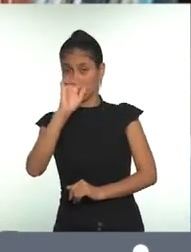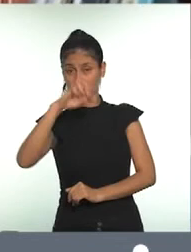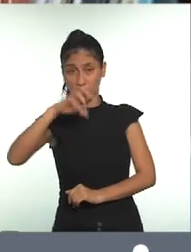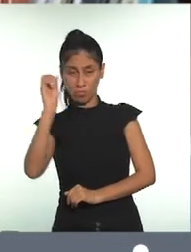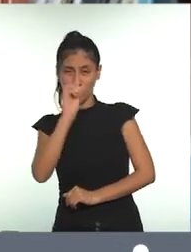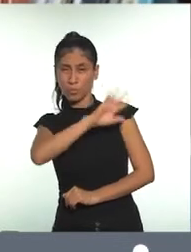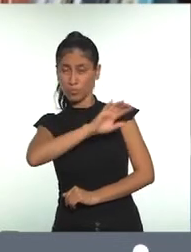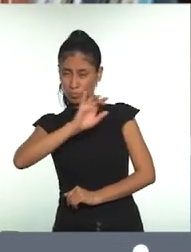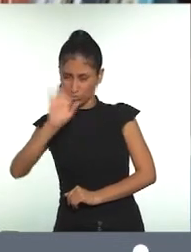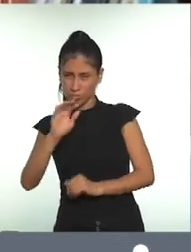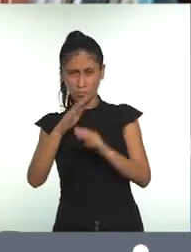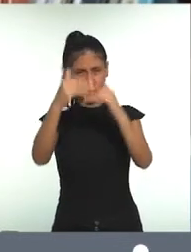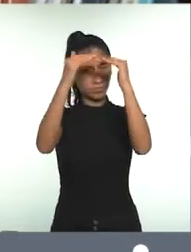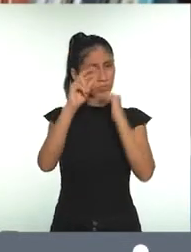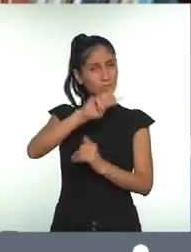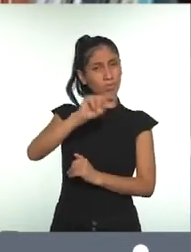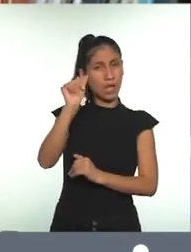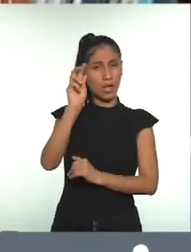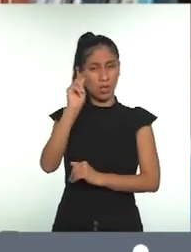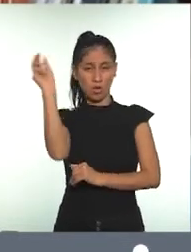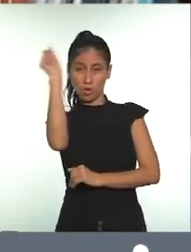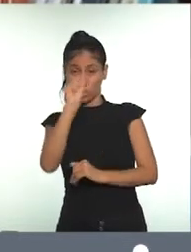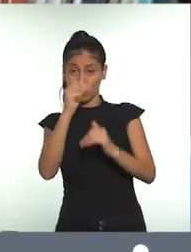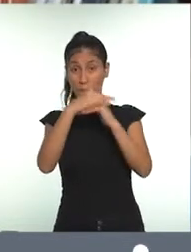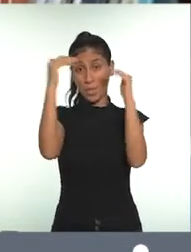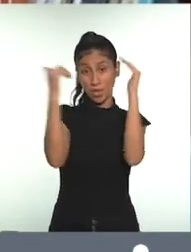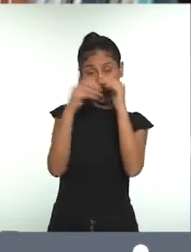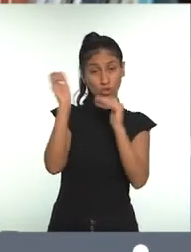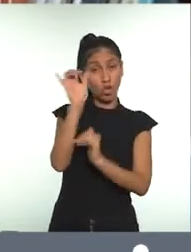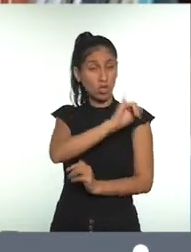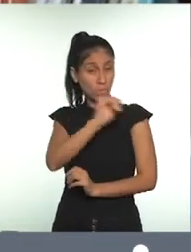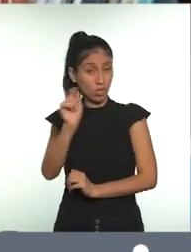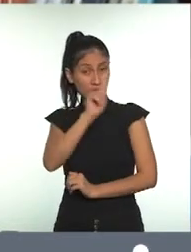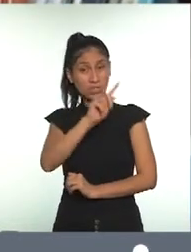de tipo diastólica. Valores menores o iguales a